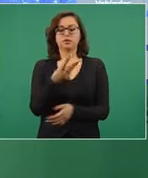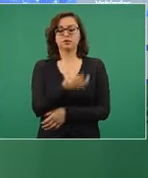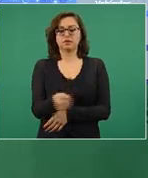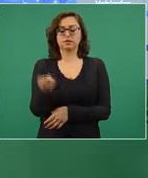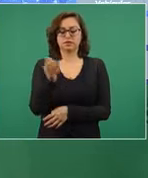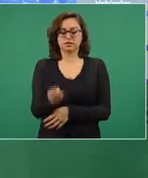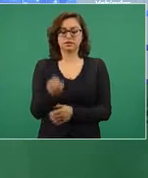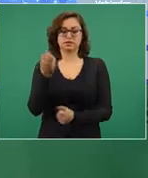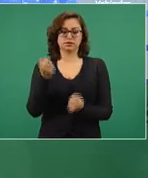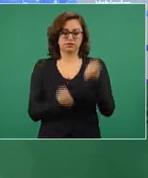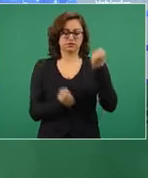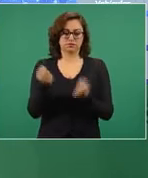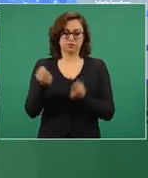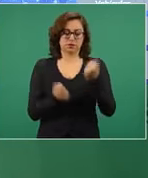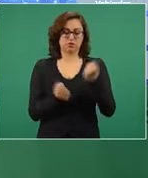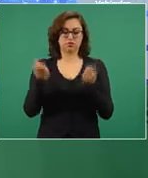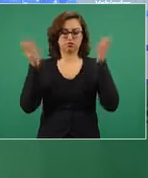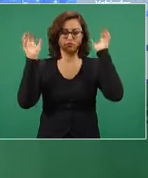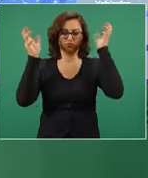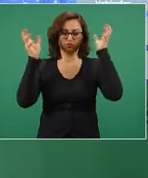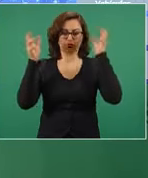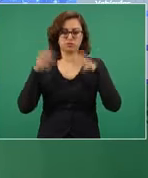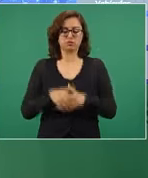4,318 vehículos patrulla.